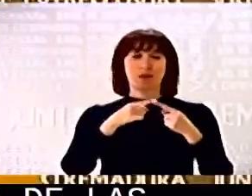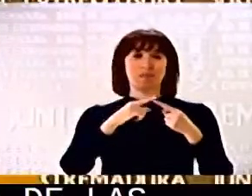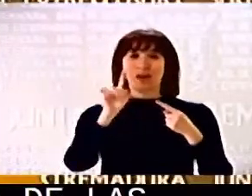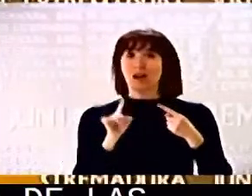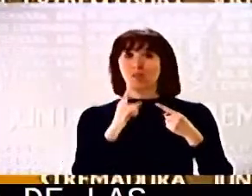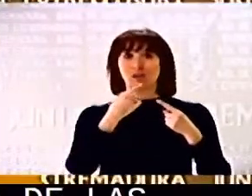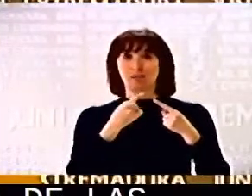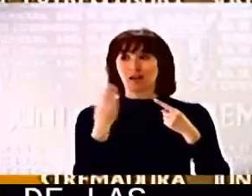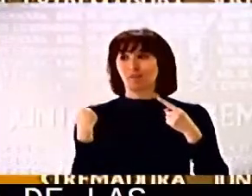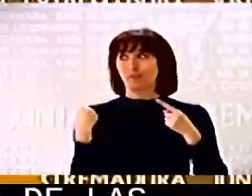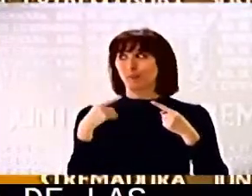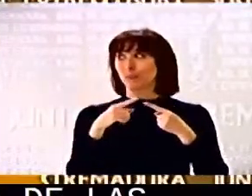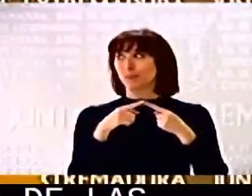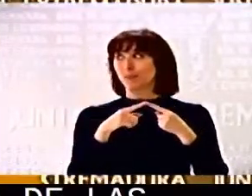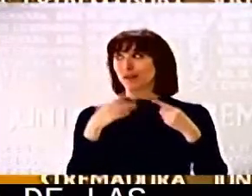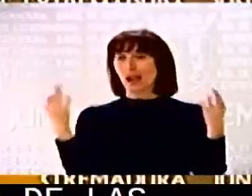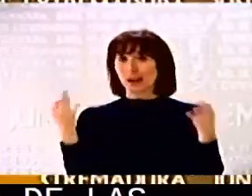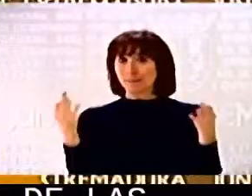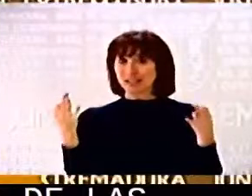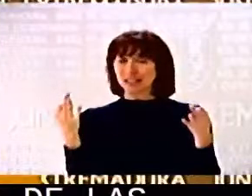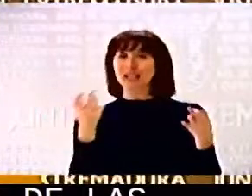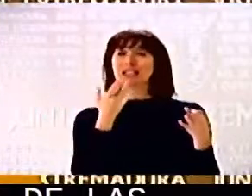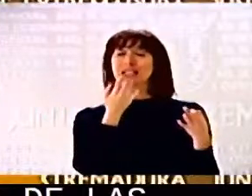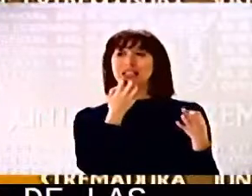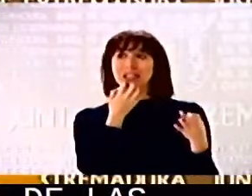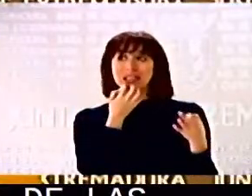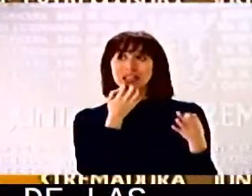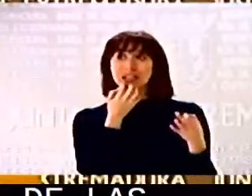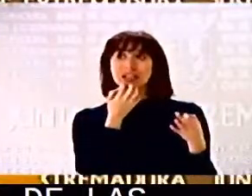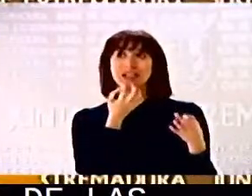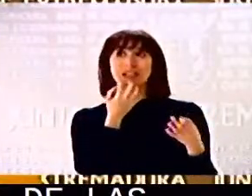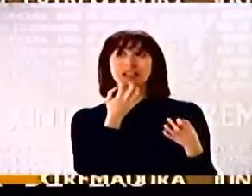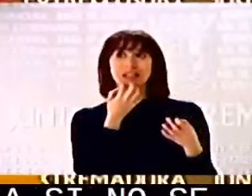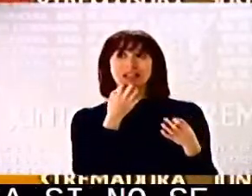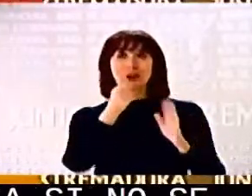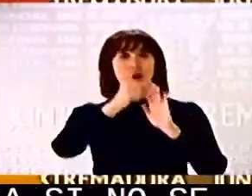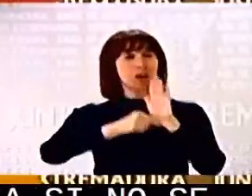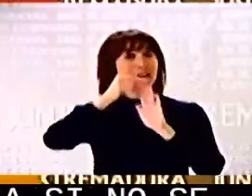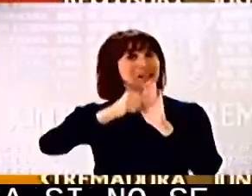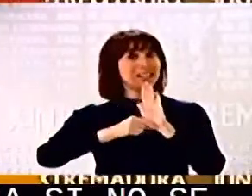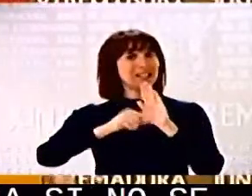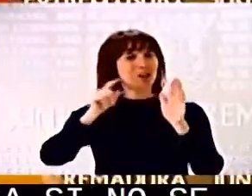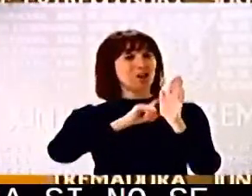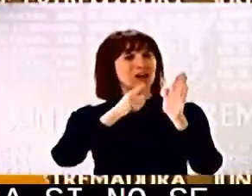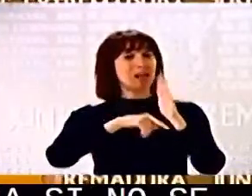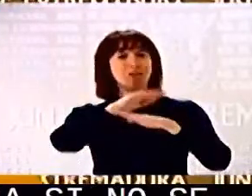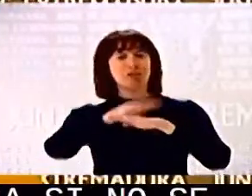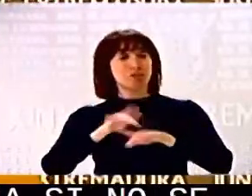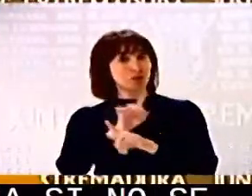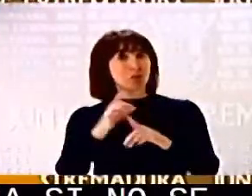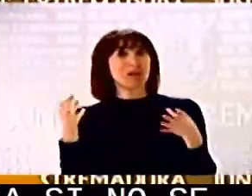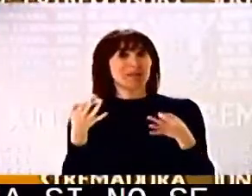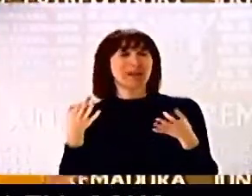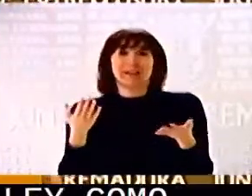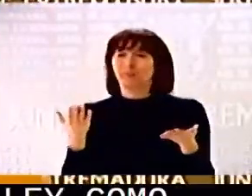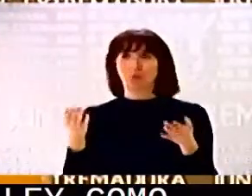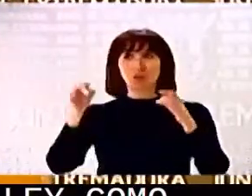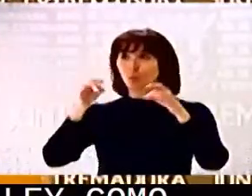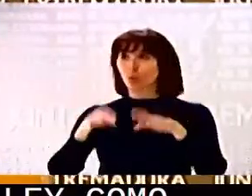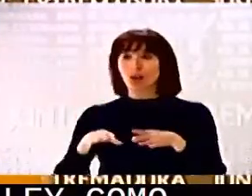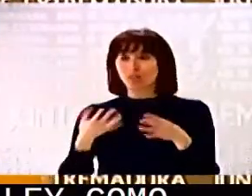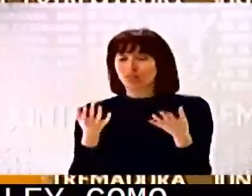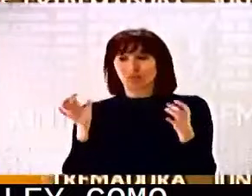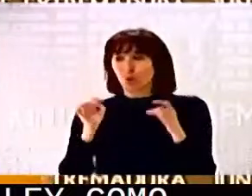me planteaba, ¿qué pasaría si no se cumple con los requisitos que dice la ley? Como cualquier otra cosa que tenga que